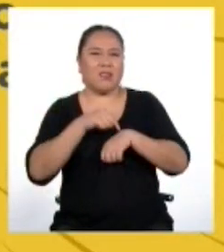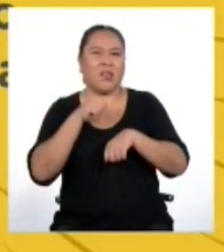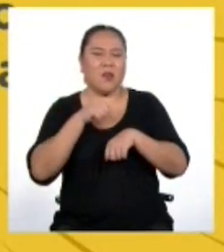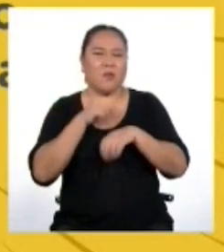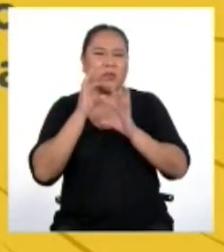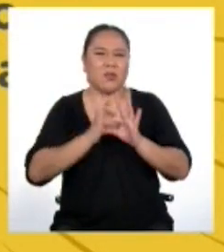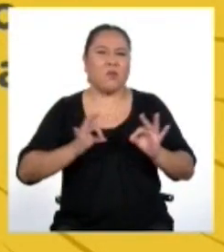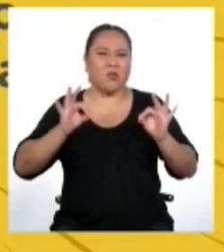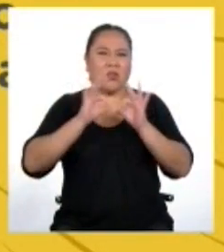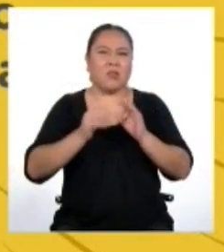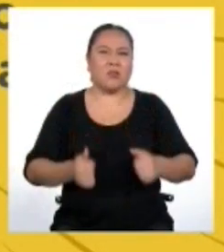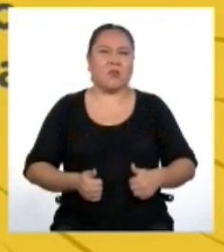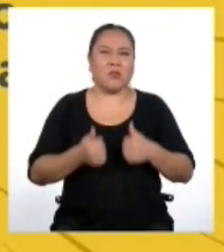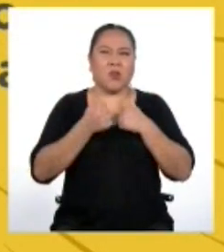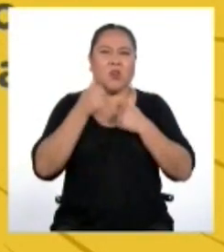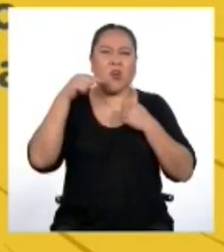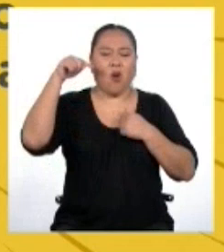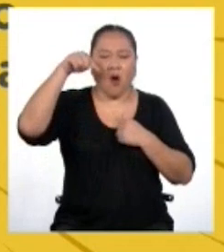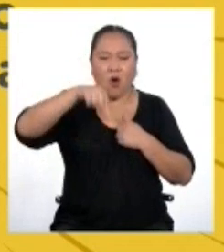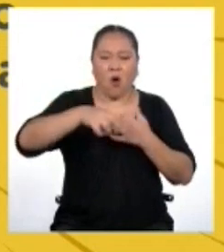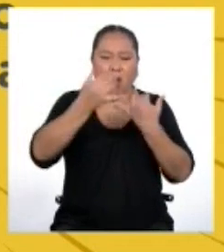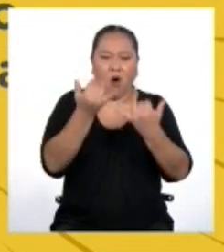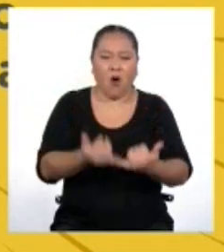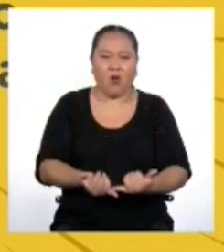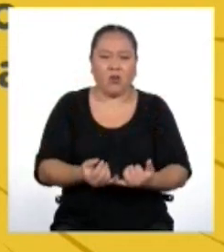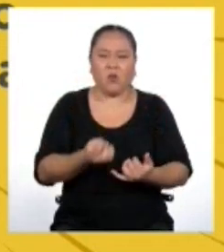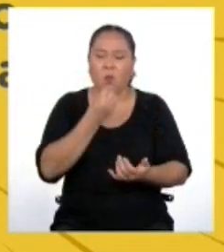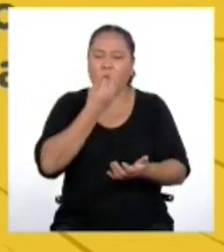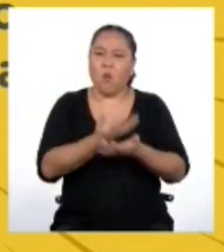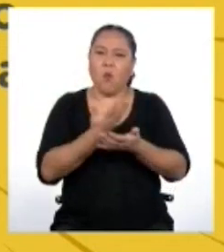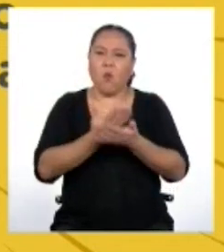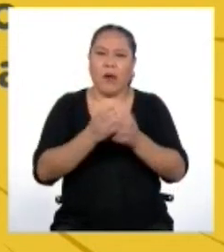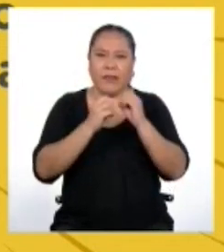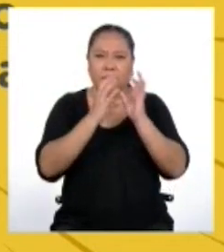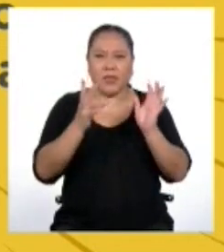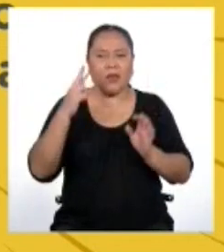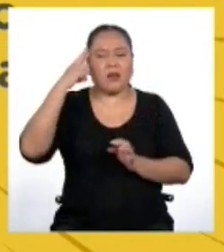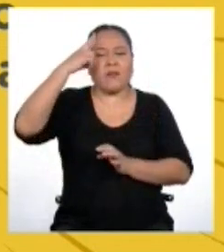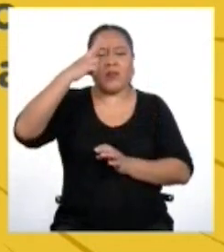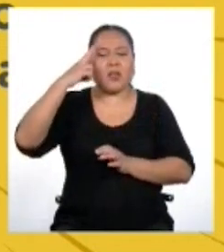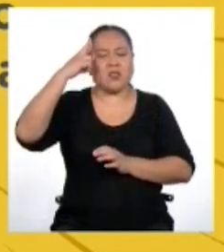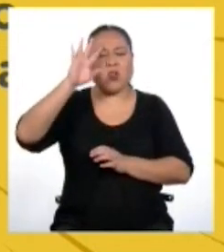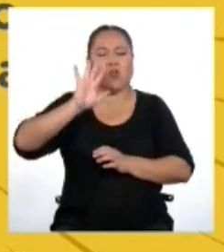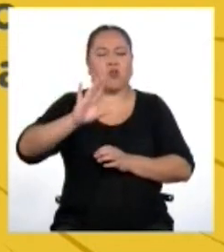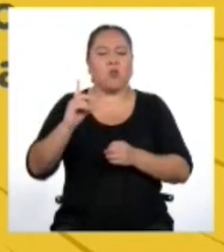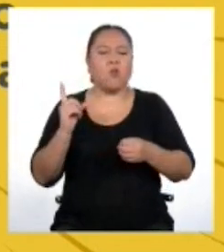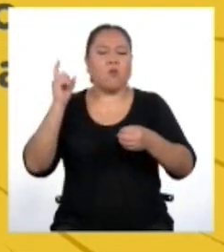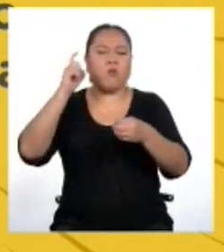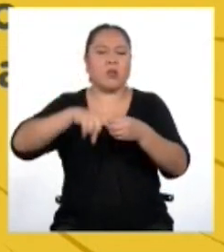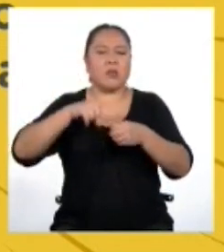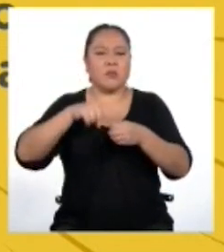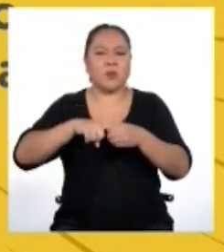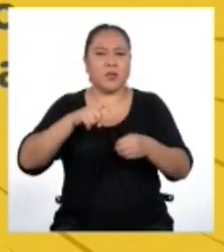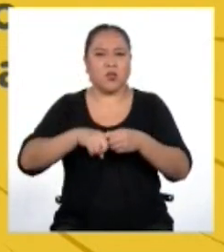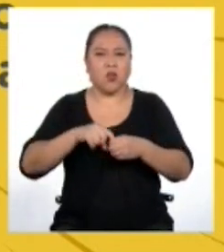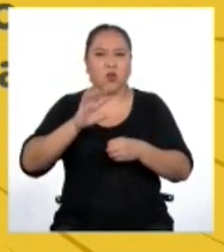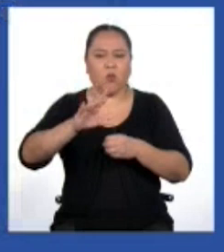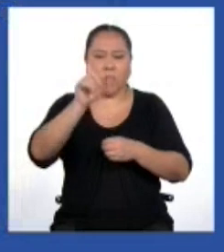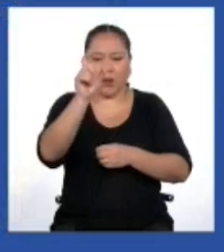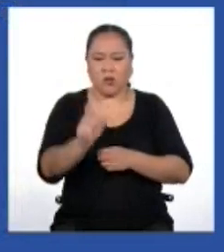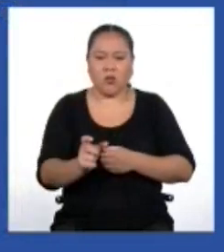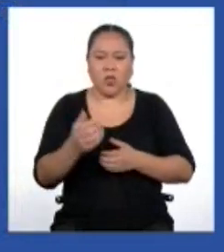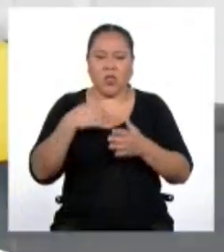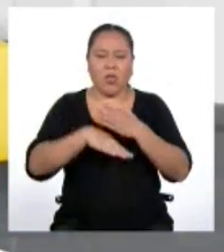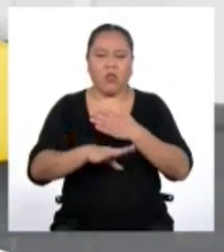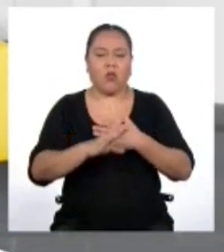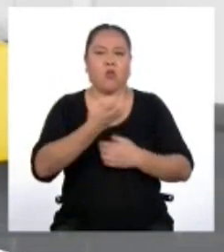vida y hoy es un buen día para reflexionar sobre mi participación como ciudadano en un estado democrático.